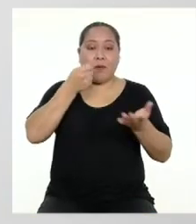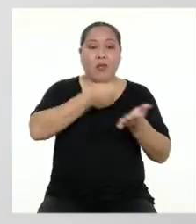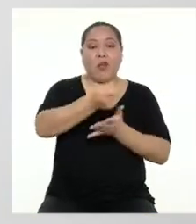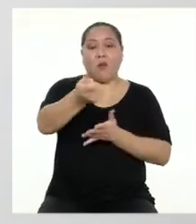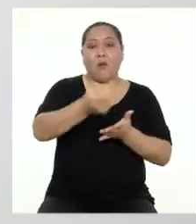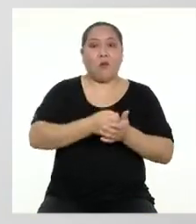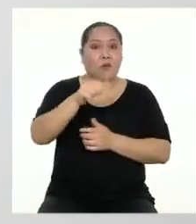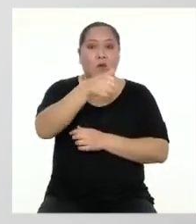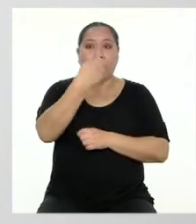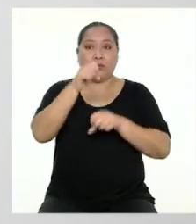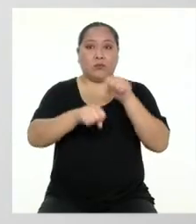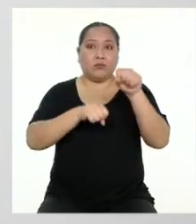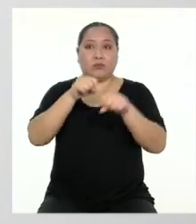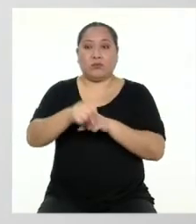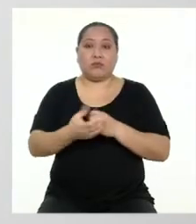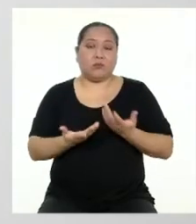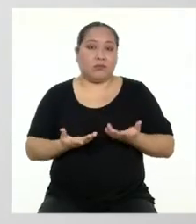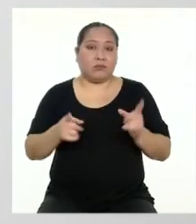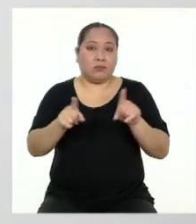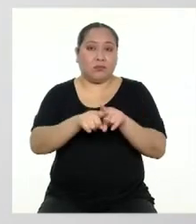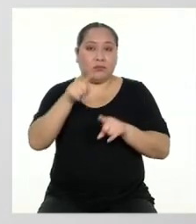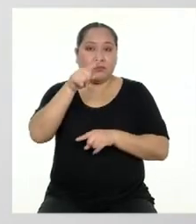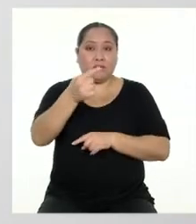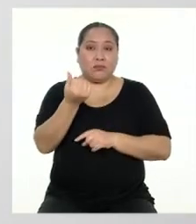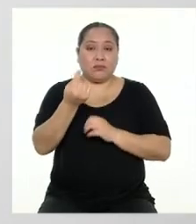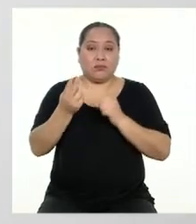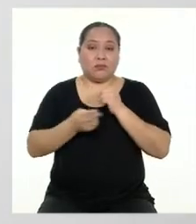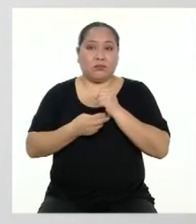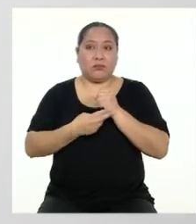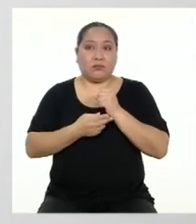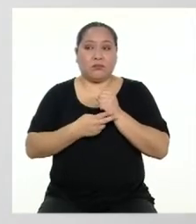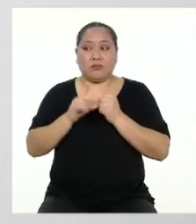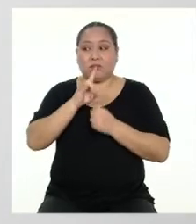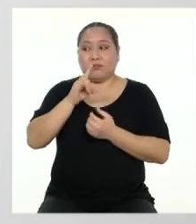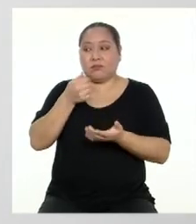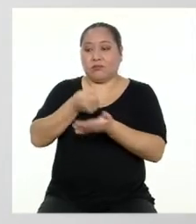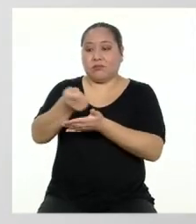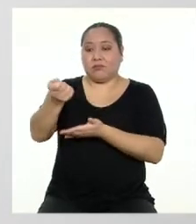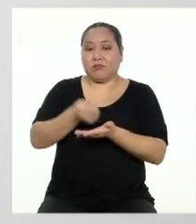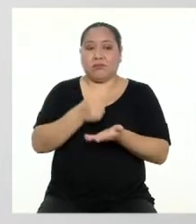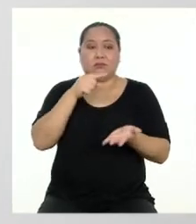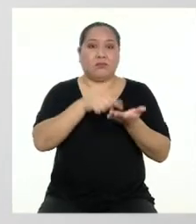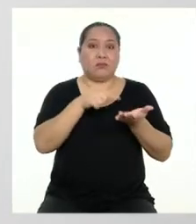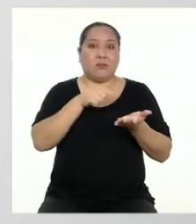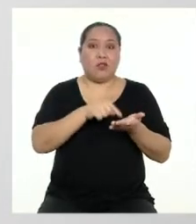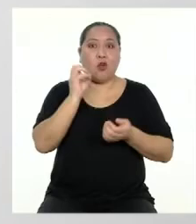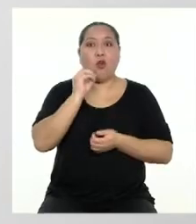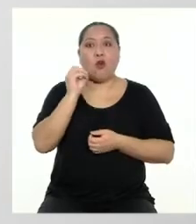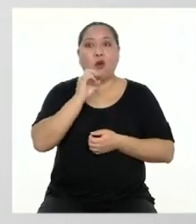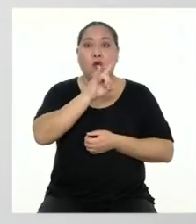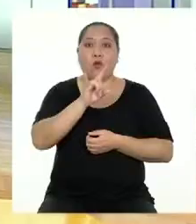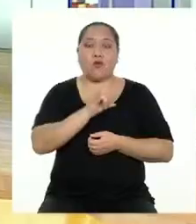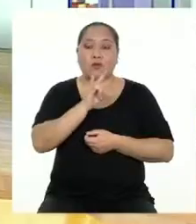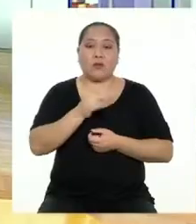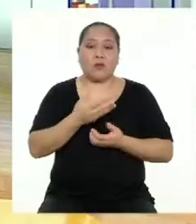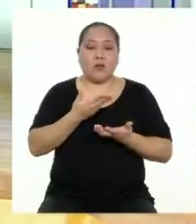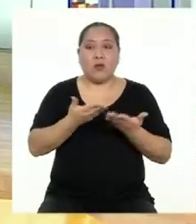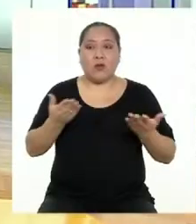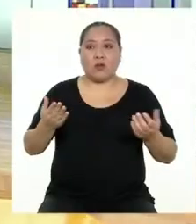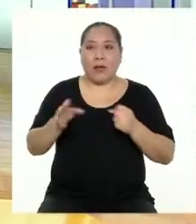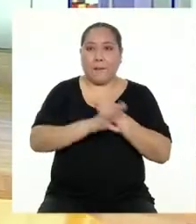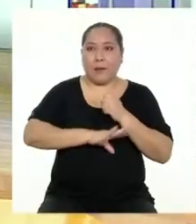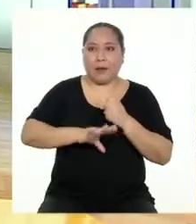otra. Pero también puede ser que ese dinero ahorrado se utilice para pagar alguna deuda o quizá para cubrir los gastos básicos. ¿Qué es